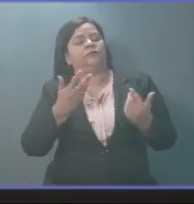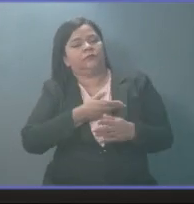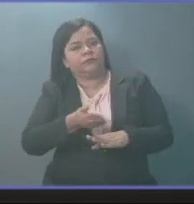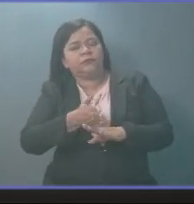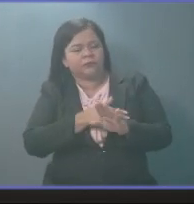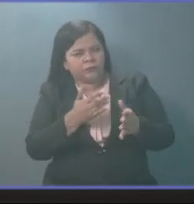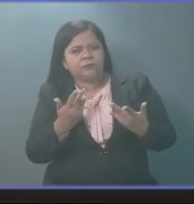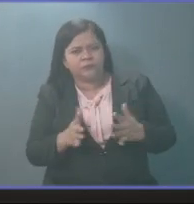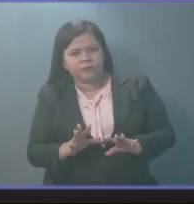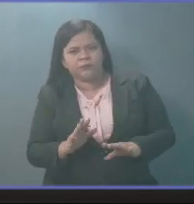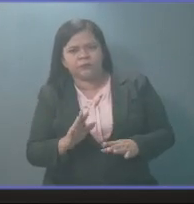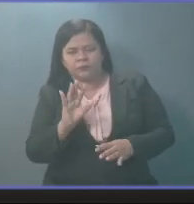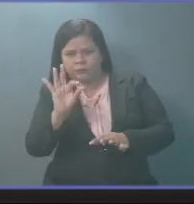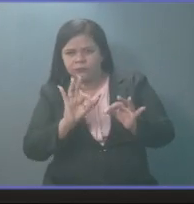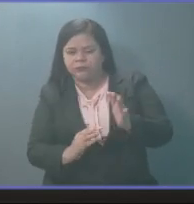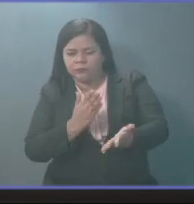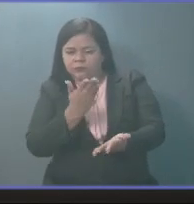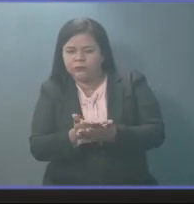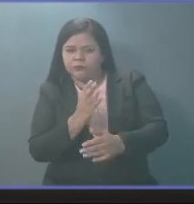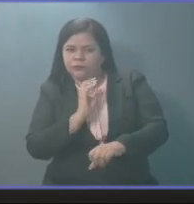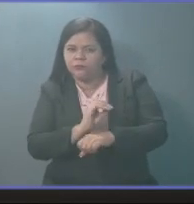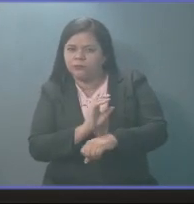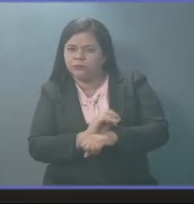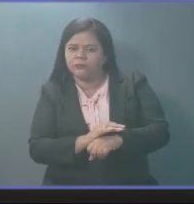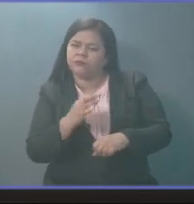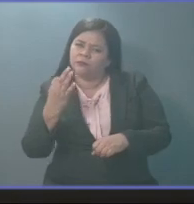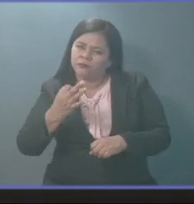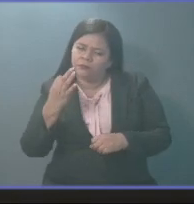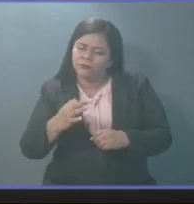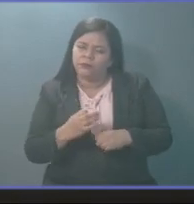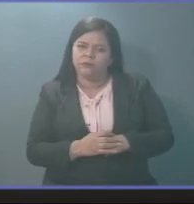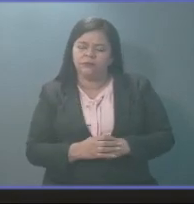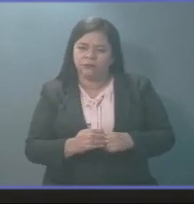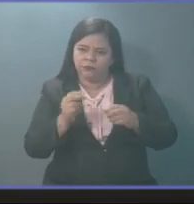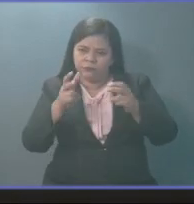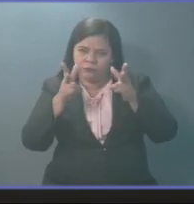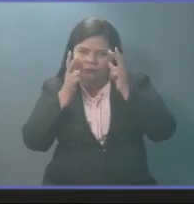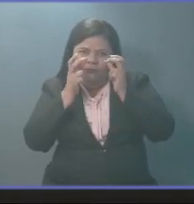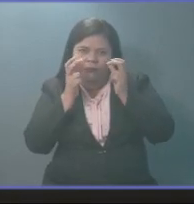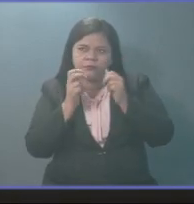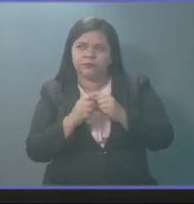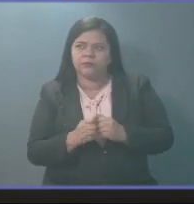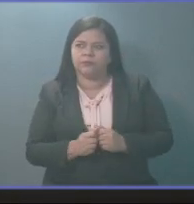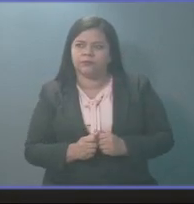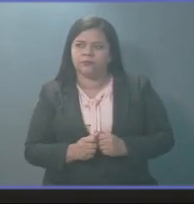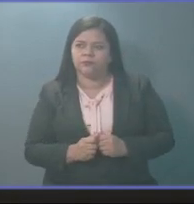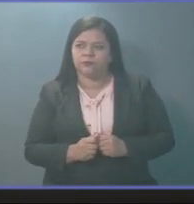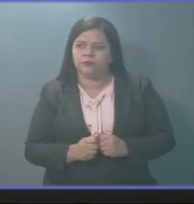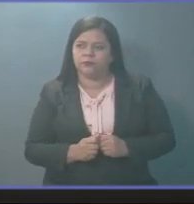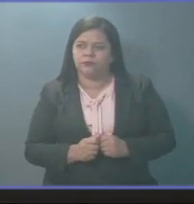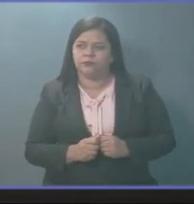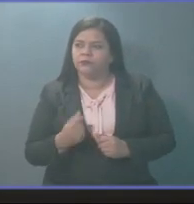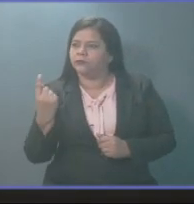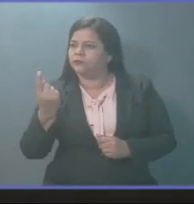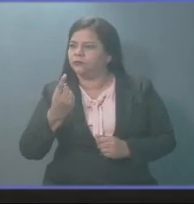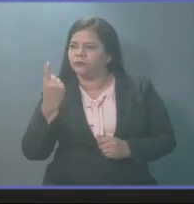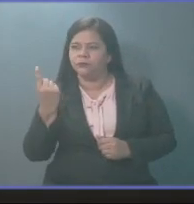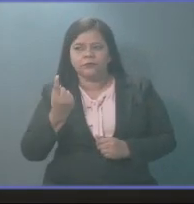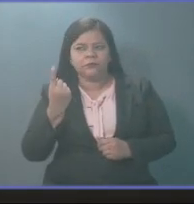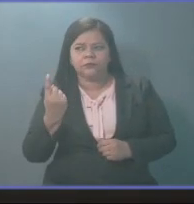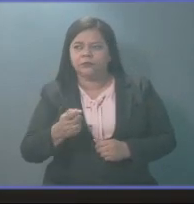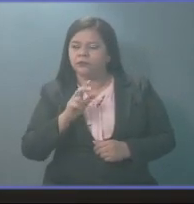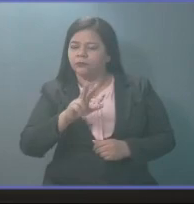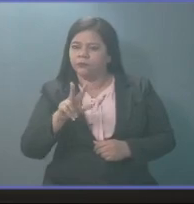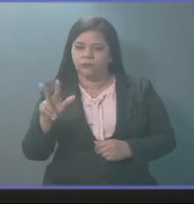recomendaciones de que se tome en consideración no solo los 33